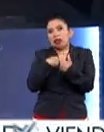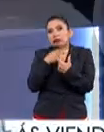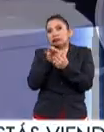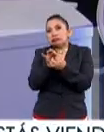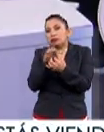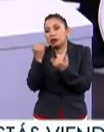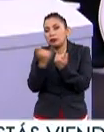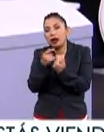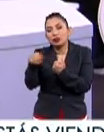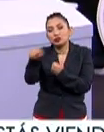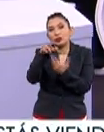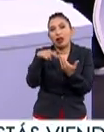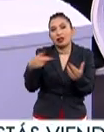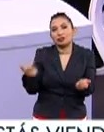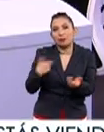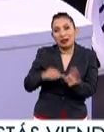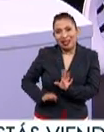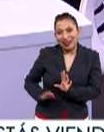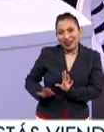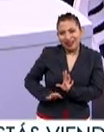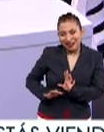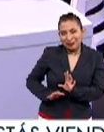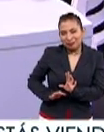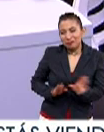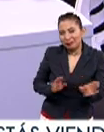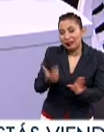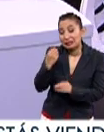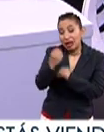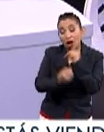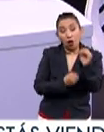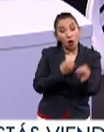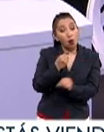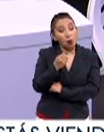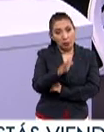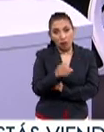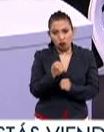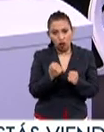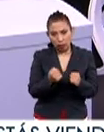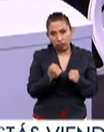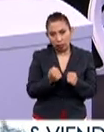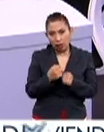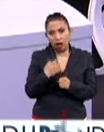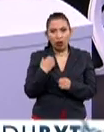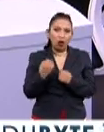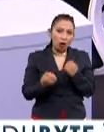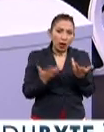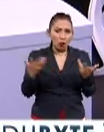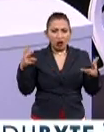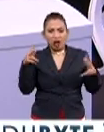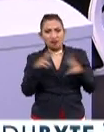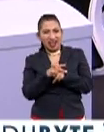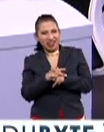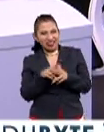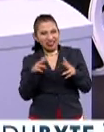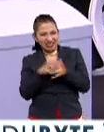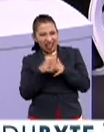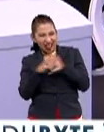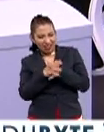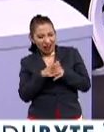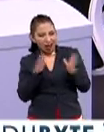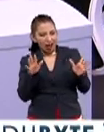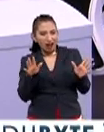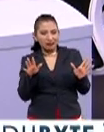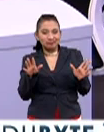a esa persona y a su relación. Entonces, es una obra fuerte, es una guerra,